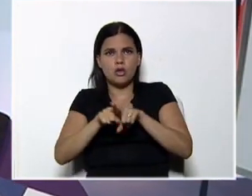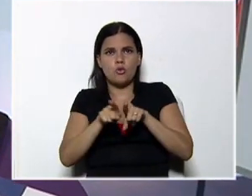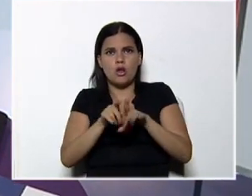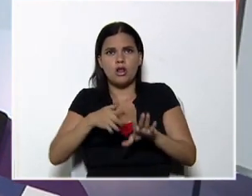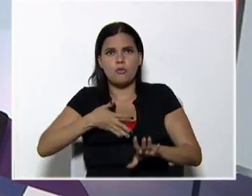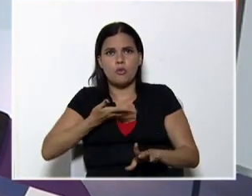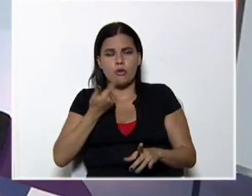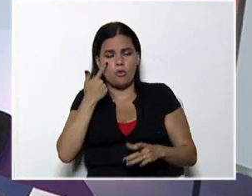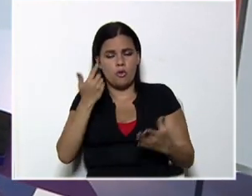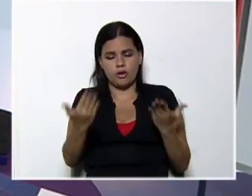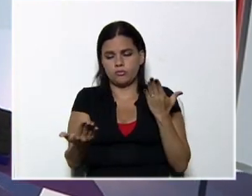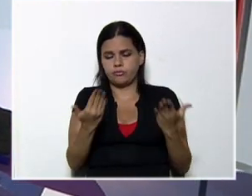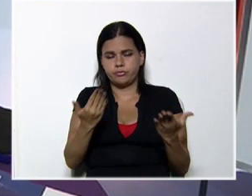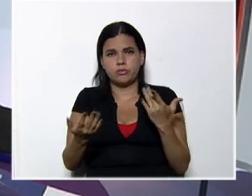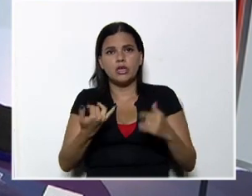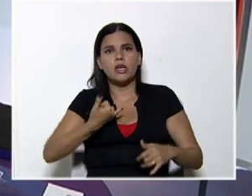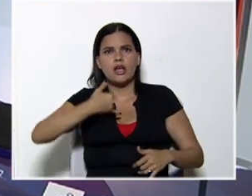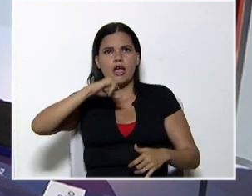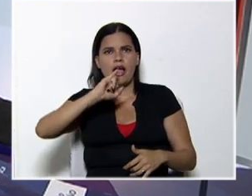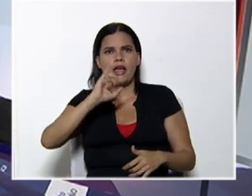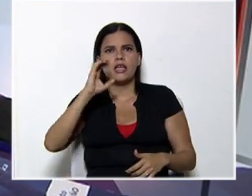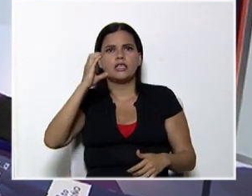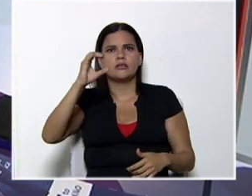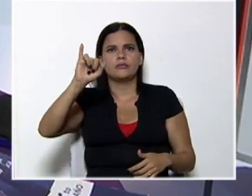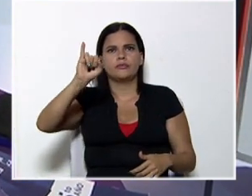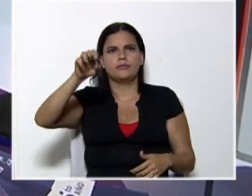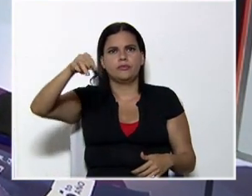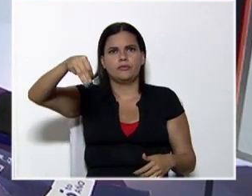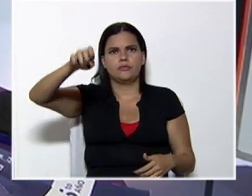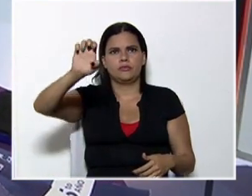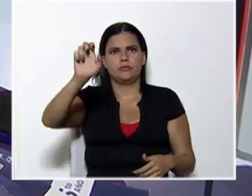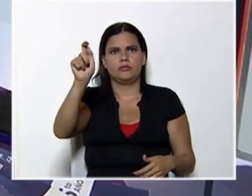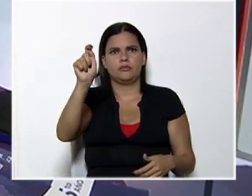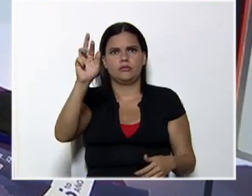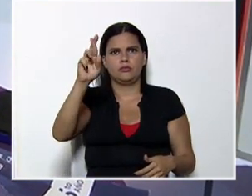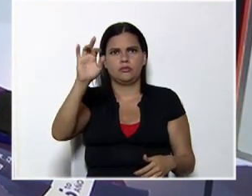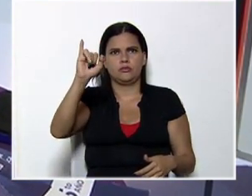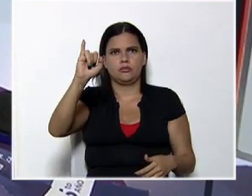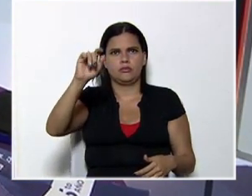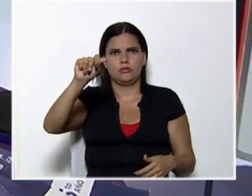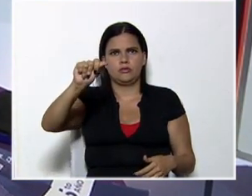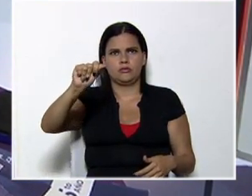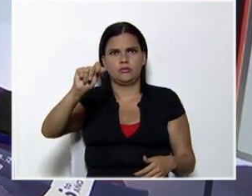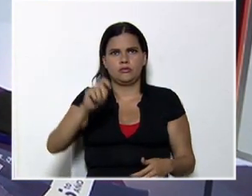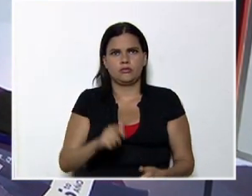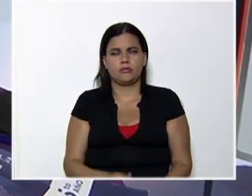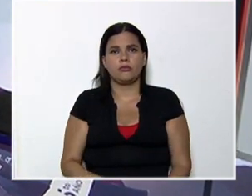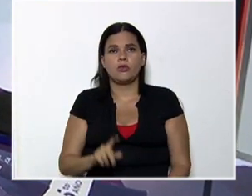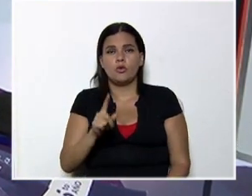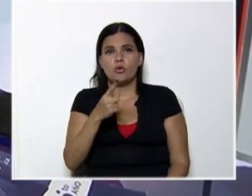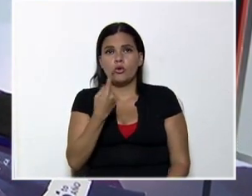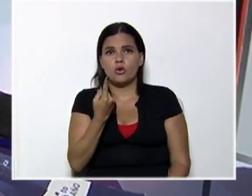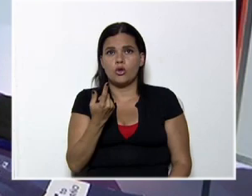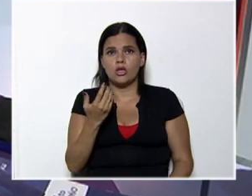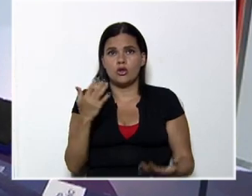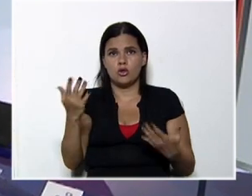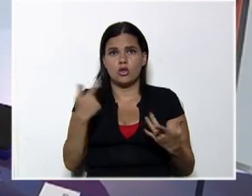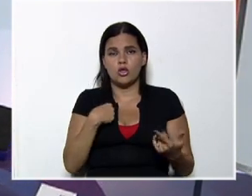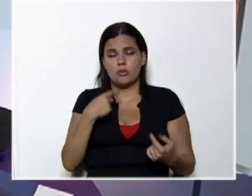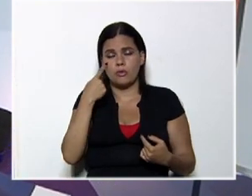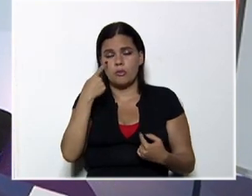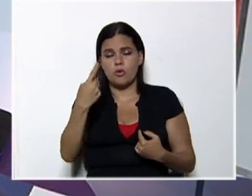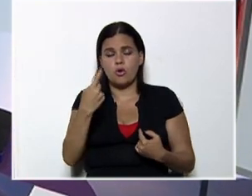existe simetría. Habíamos visto los tipos de simetría. Uno de ellos es la reflexión, donde nos ubicamos con un espejo